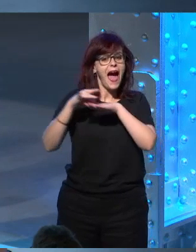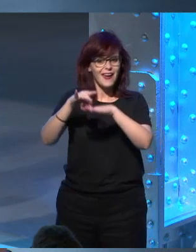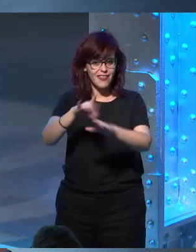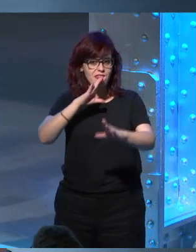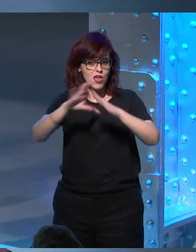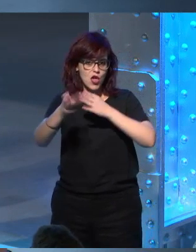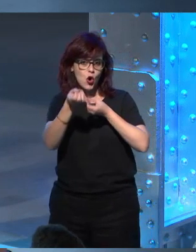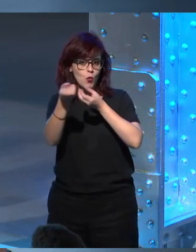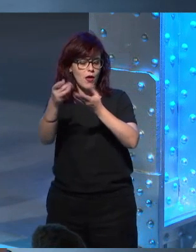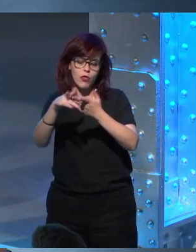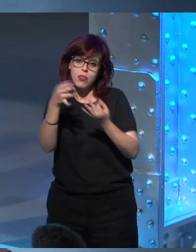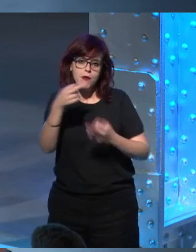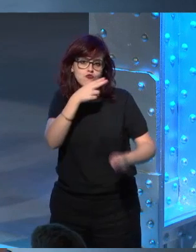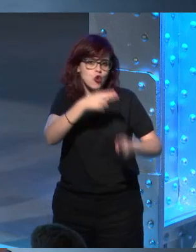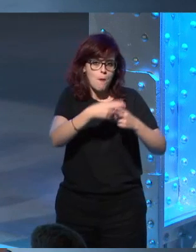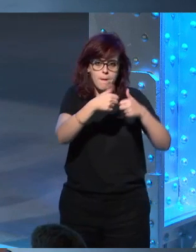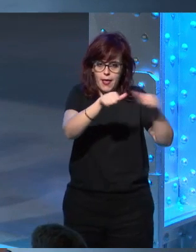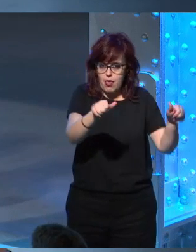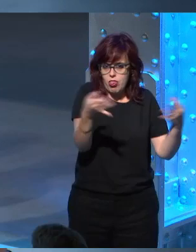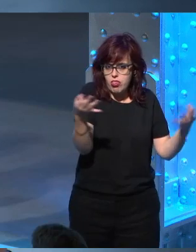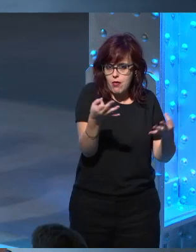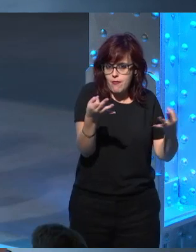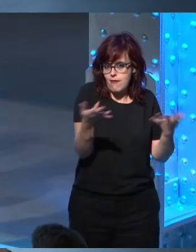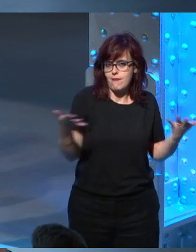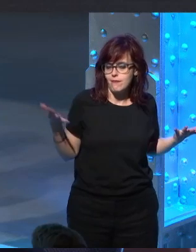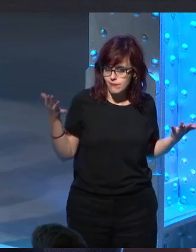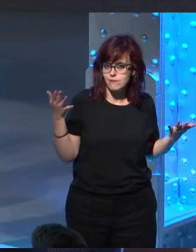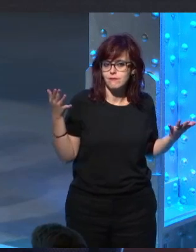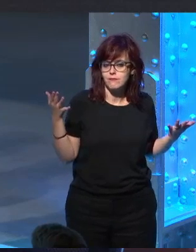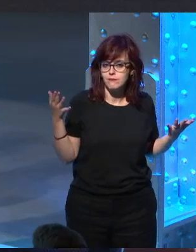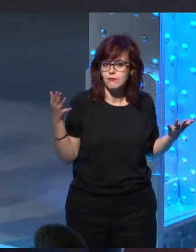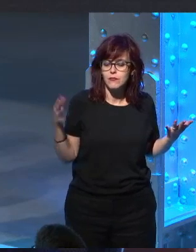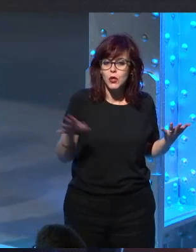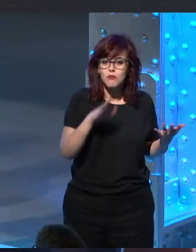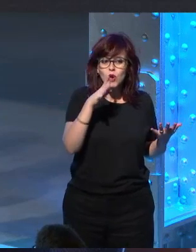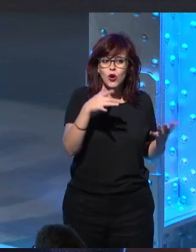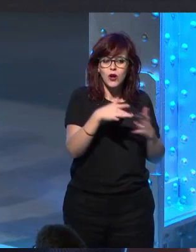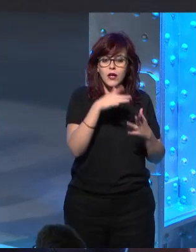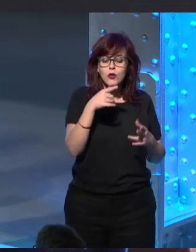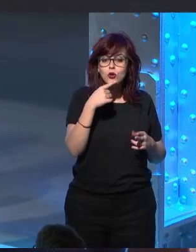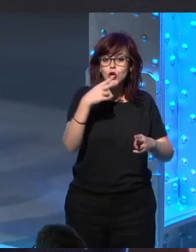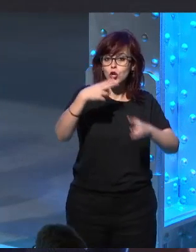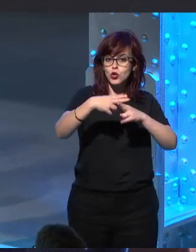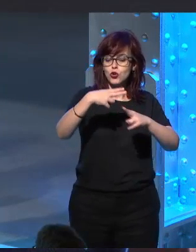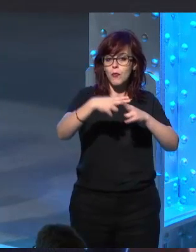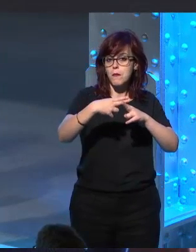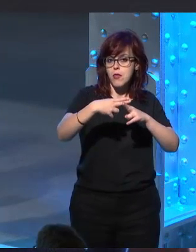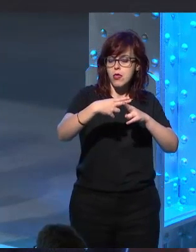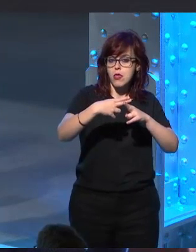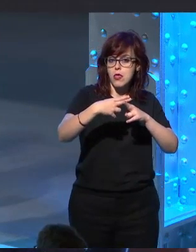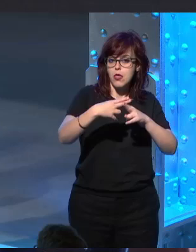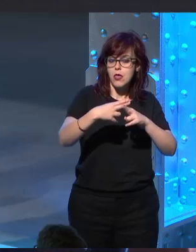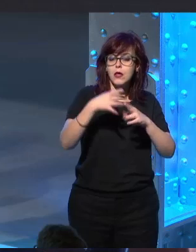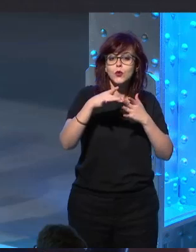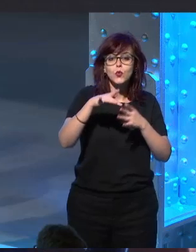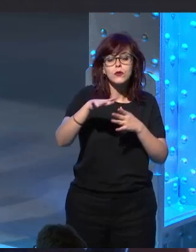ser, hay que poner tu nombre, porque había que poner mi nombre rápido, porque ya en